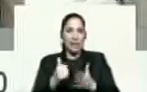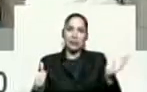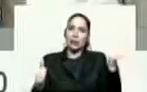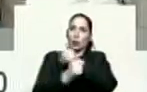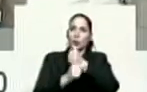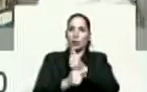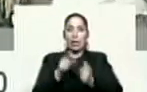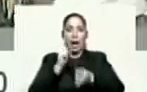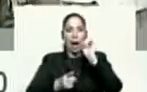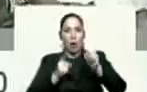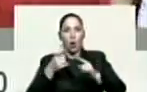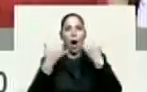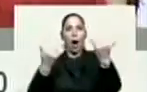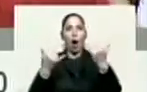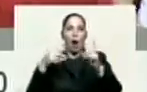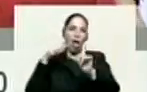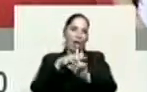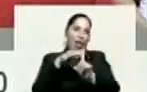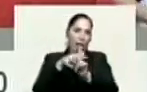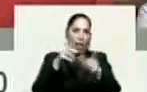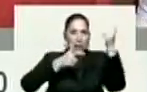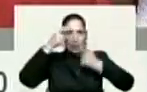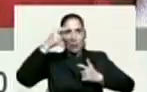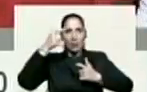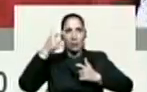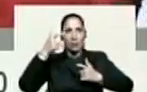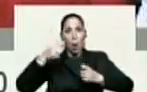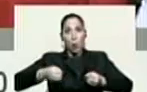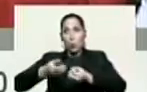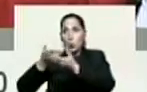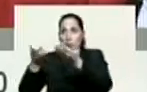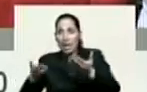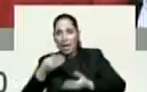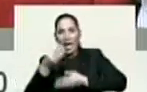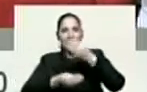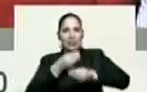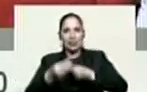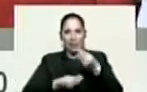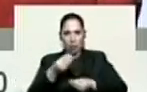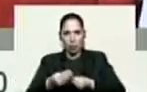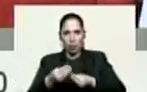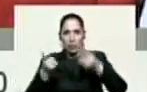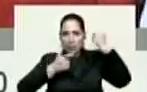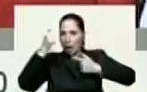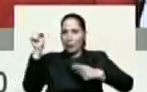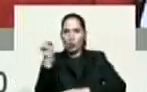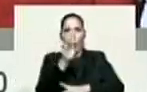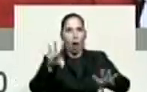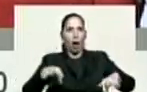chavismo. Lo que ustedes están haciendo, Chávez no lo aceptaría.